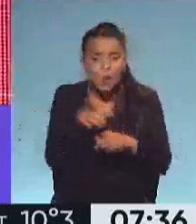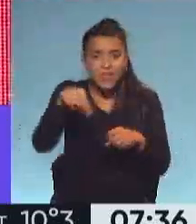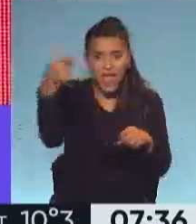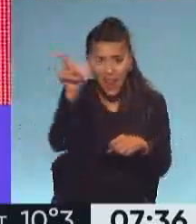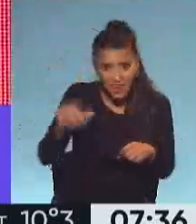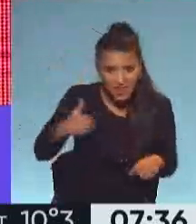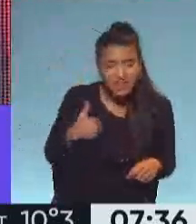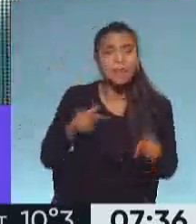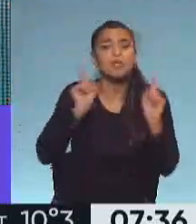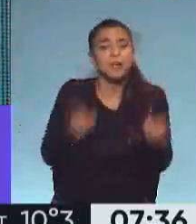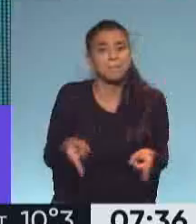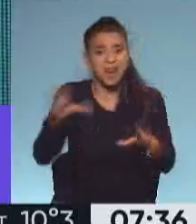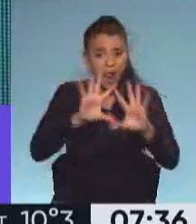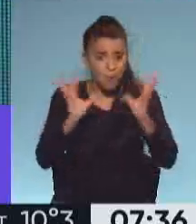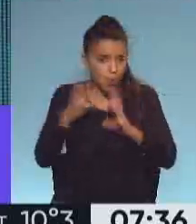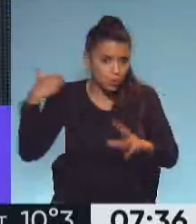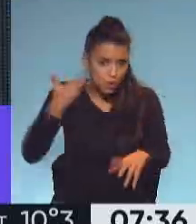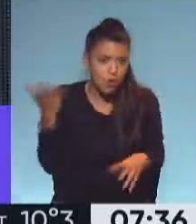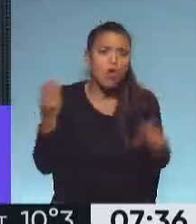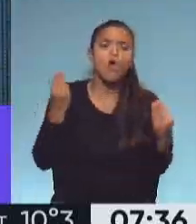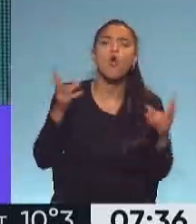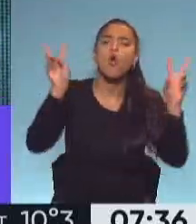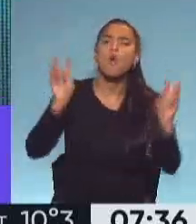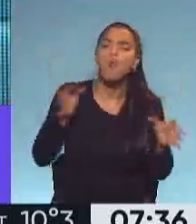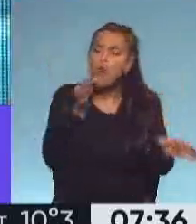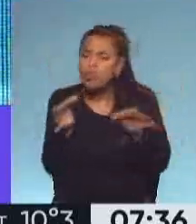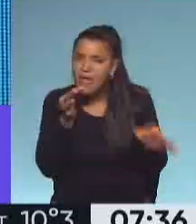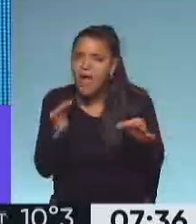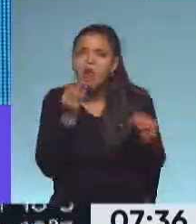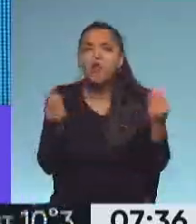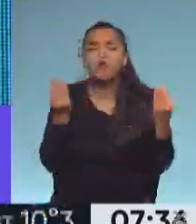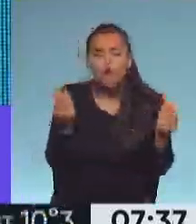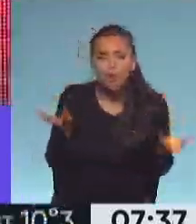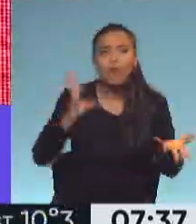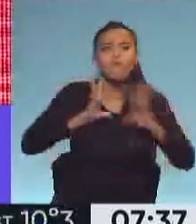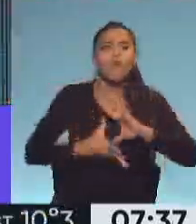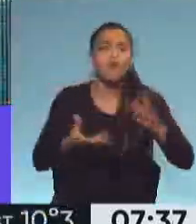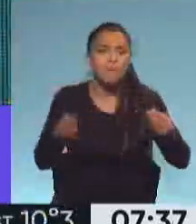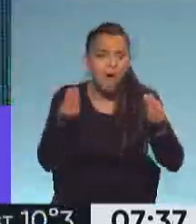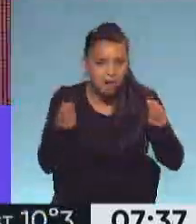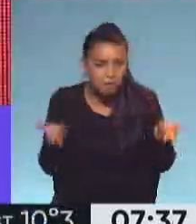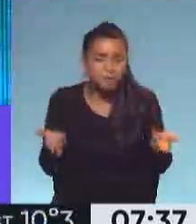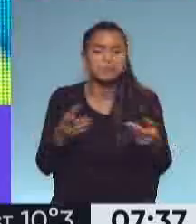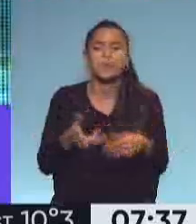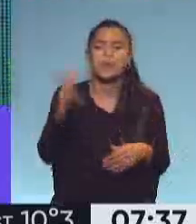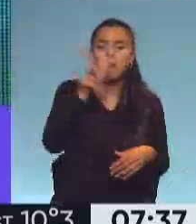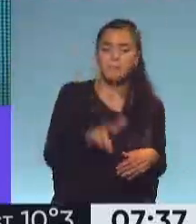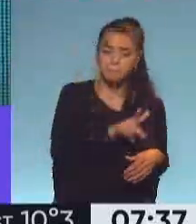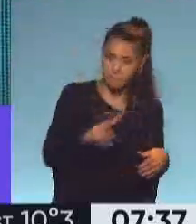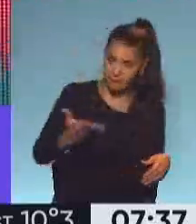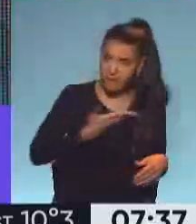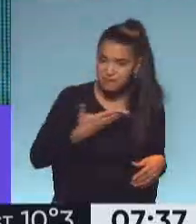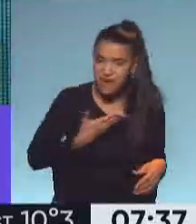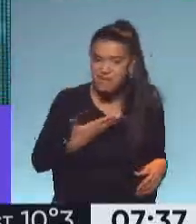en el mundo. Básicamente en esta cuestión, cómo fue el diálogo y de qué manera el Papa Francisco